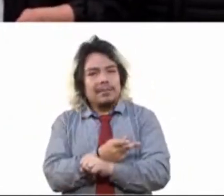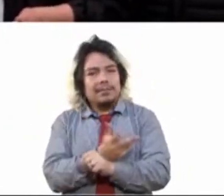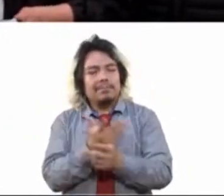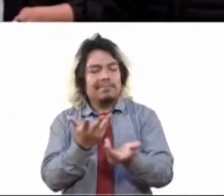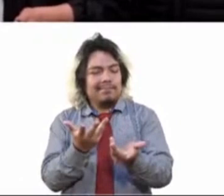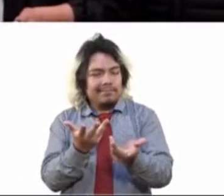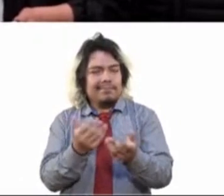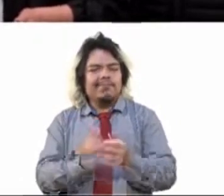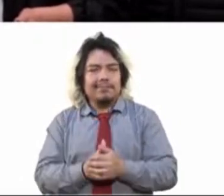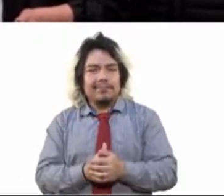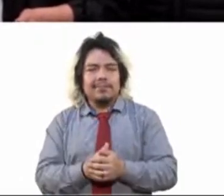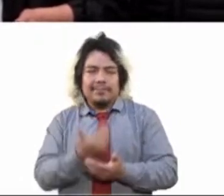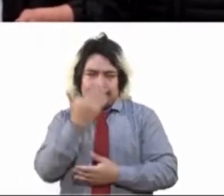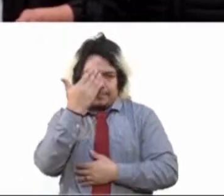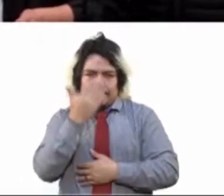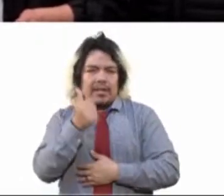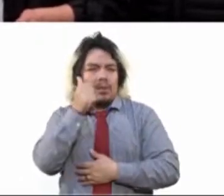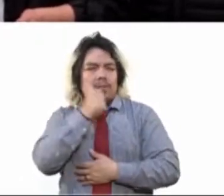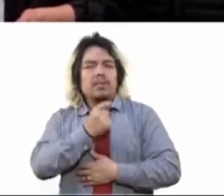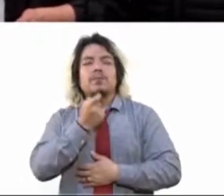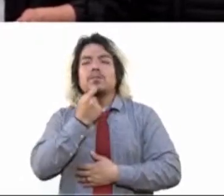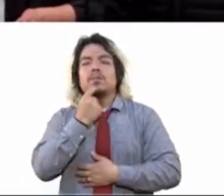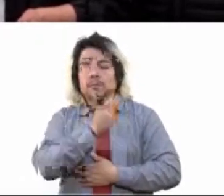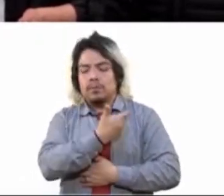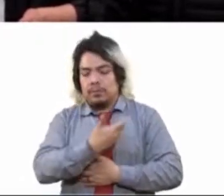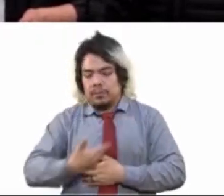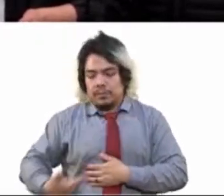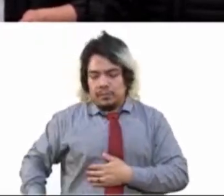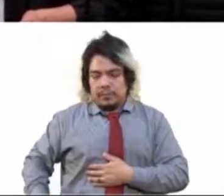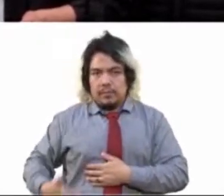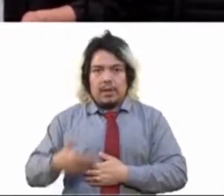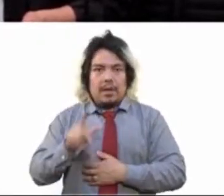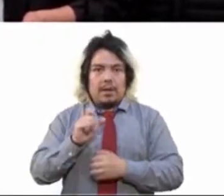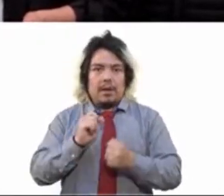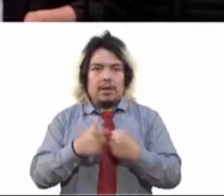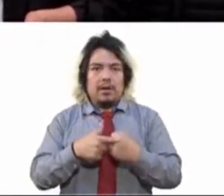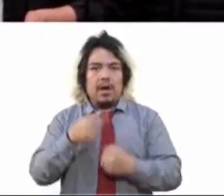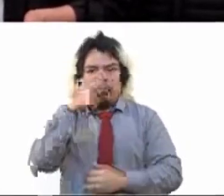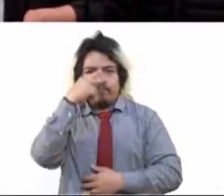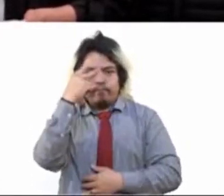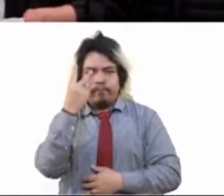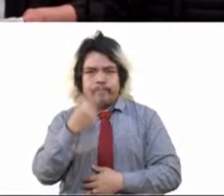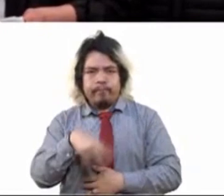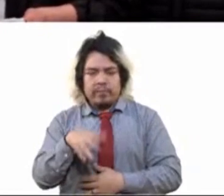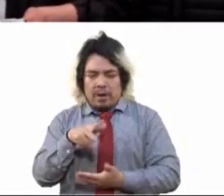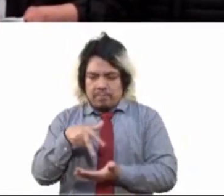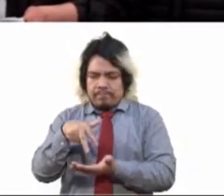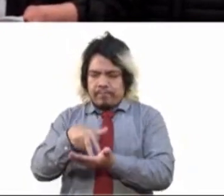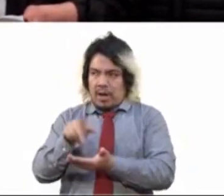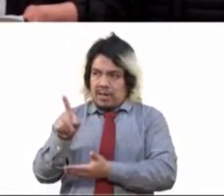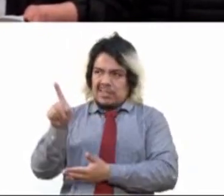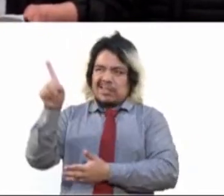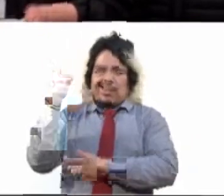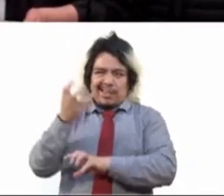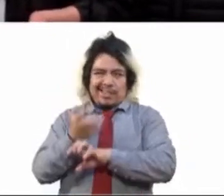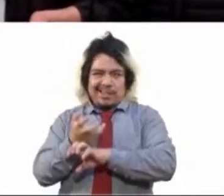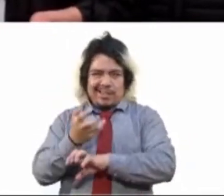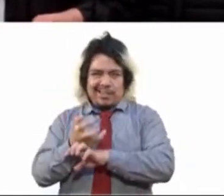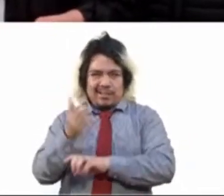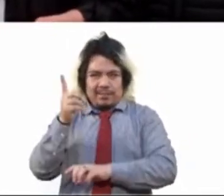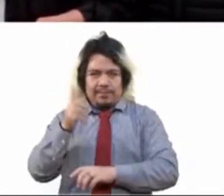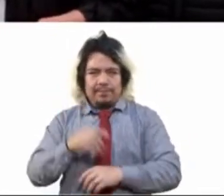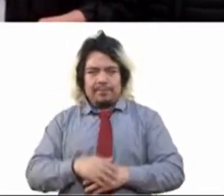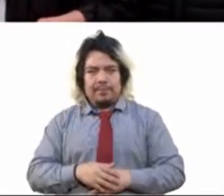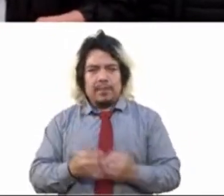realmente, como siempre, el presidente pues va a poner en alto el nombre de México en la Casa Blanca. Estamos con seguros de eso y va a